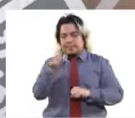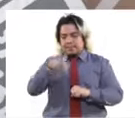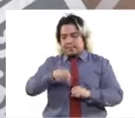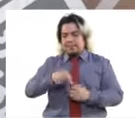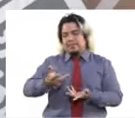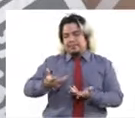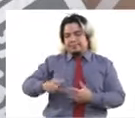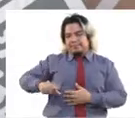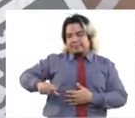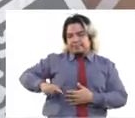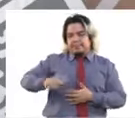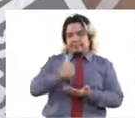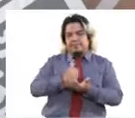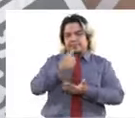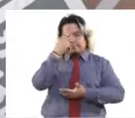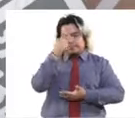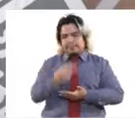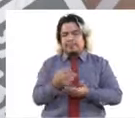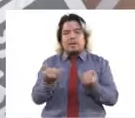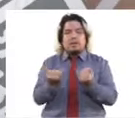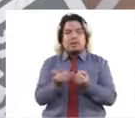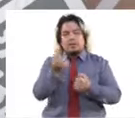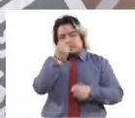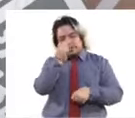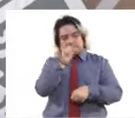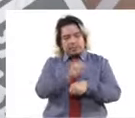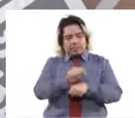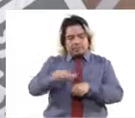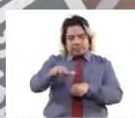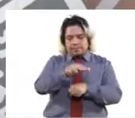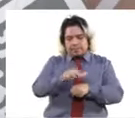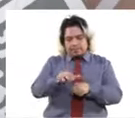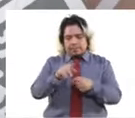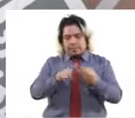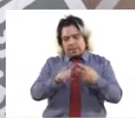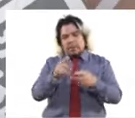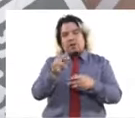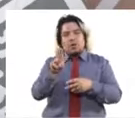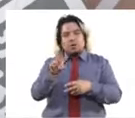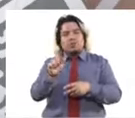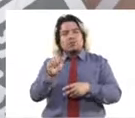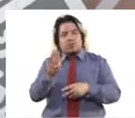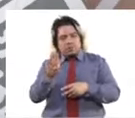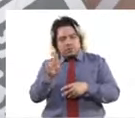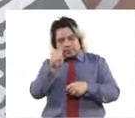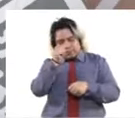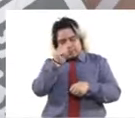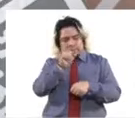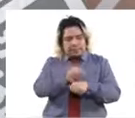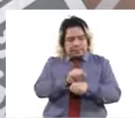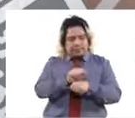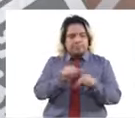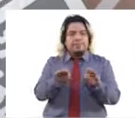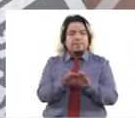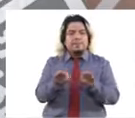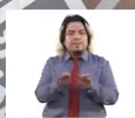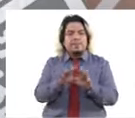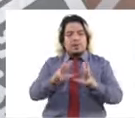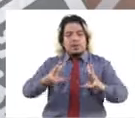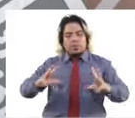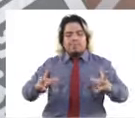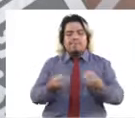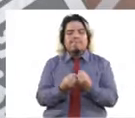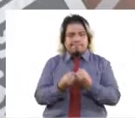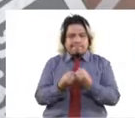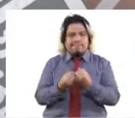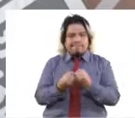ciudad, del secretario de Seguridad Ciudadana, de los subsecretarios, son parte de una familia